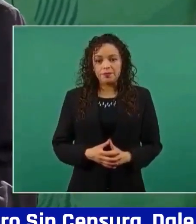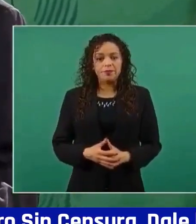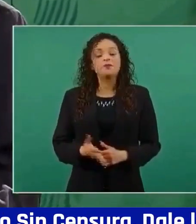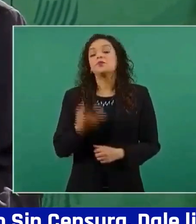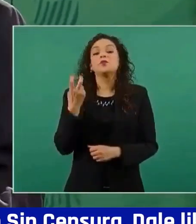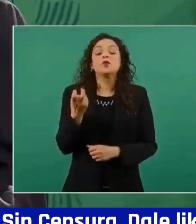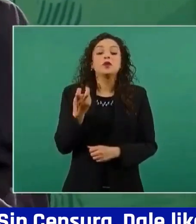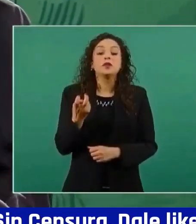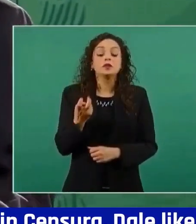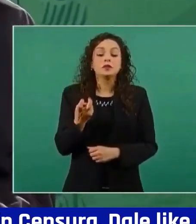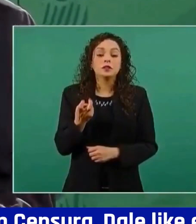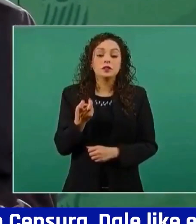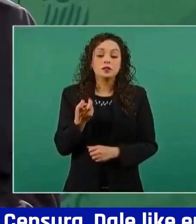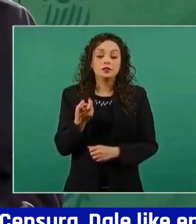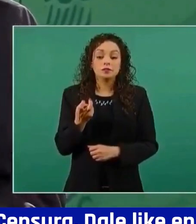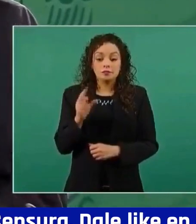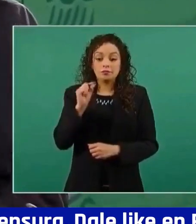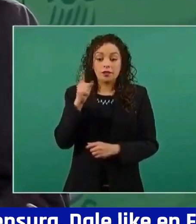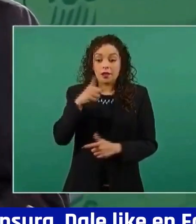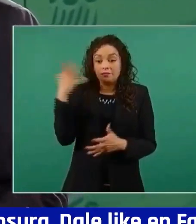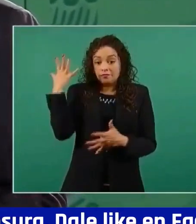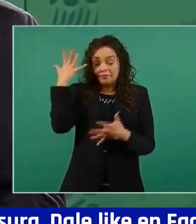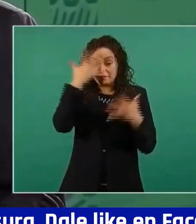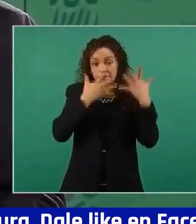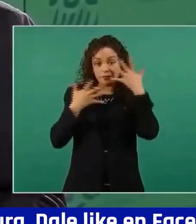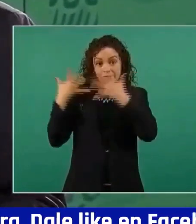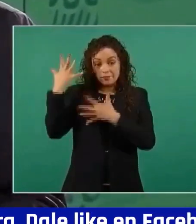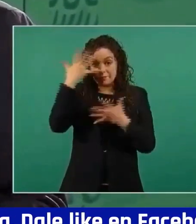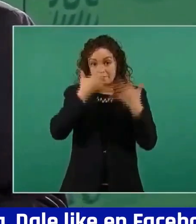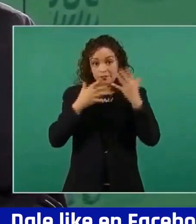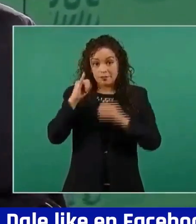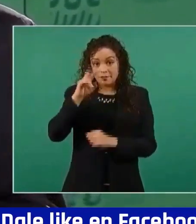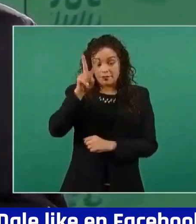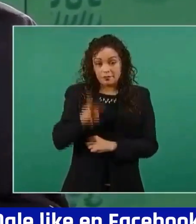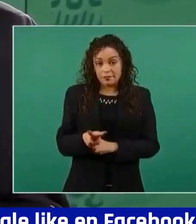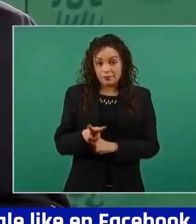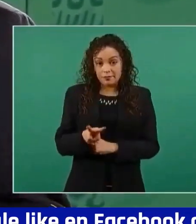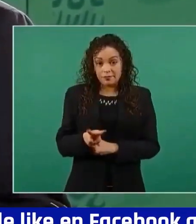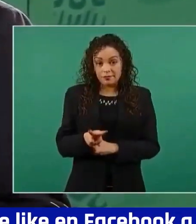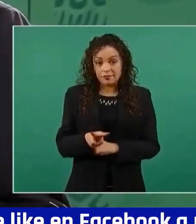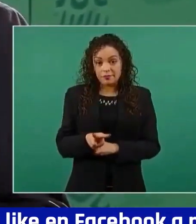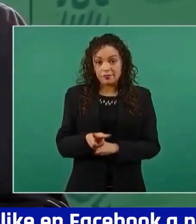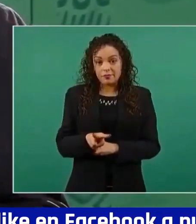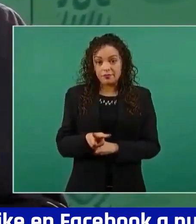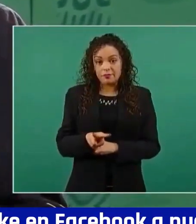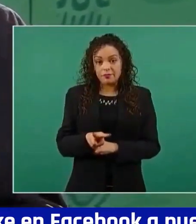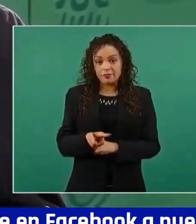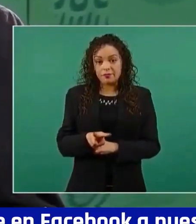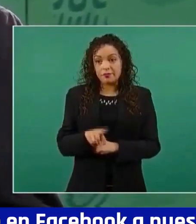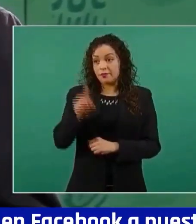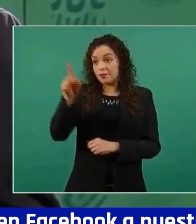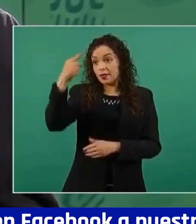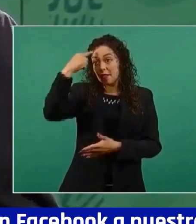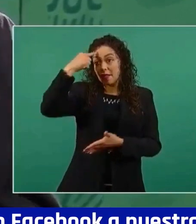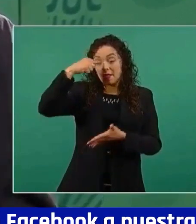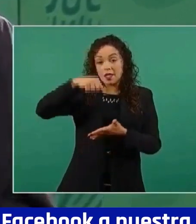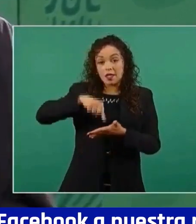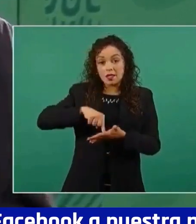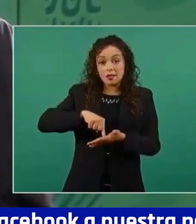se confunde y se piensa que es